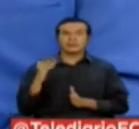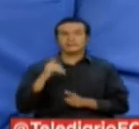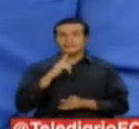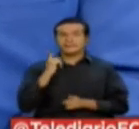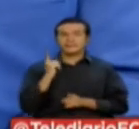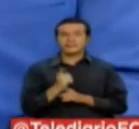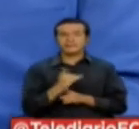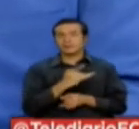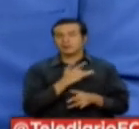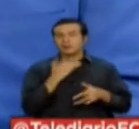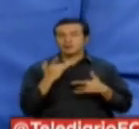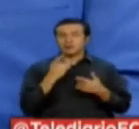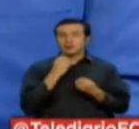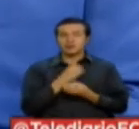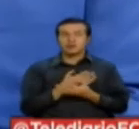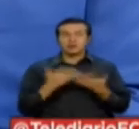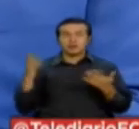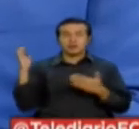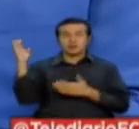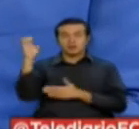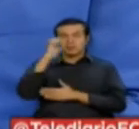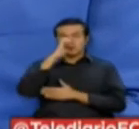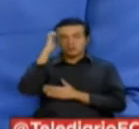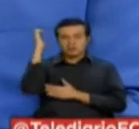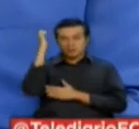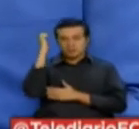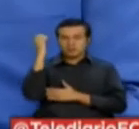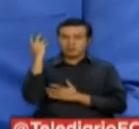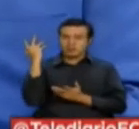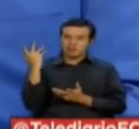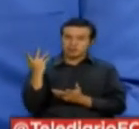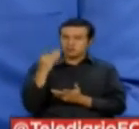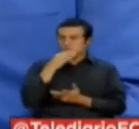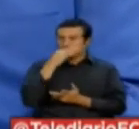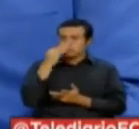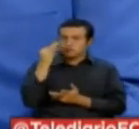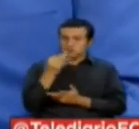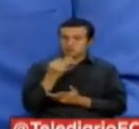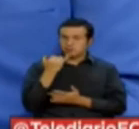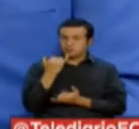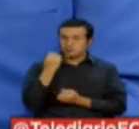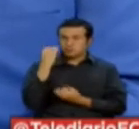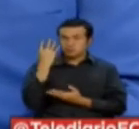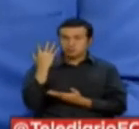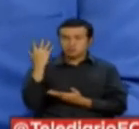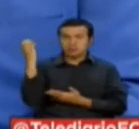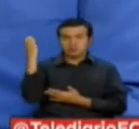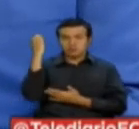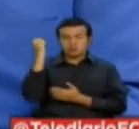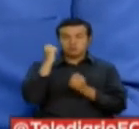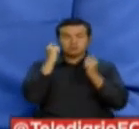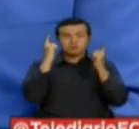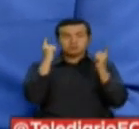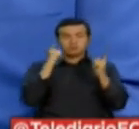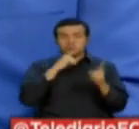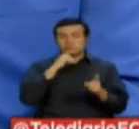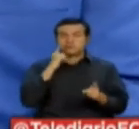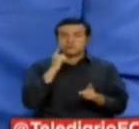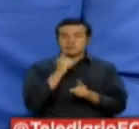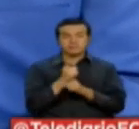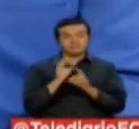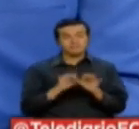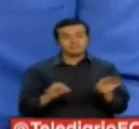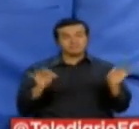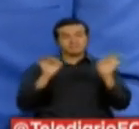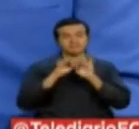verdadero sentido de la palabra emergencia es la realidad que usted nos ha descrito. Y si para algo debe servir